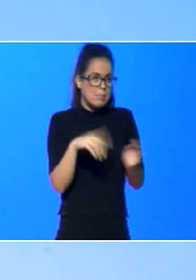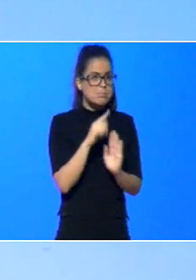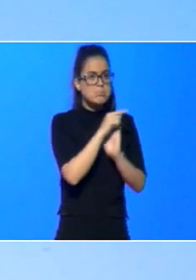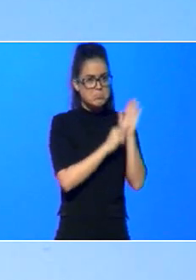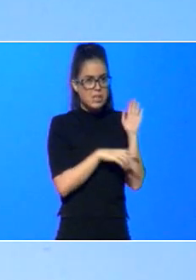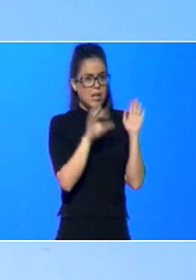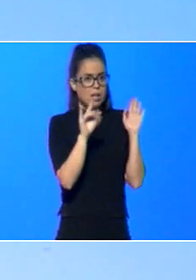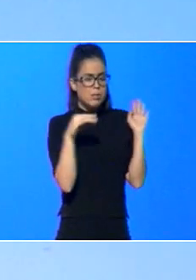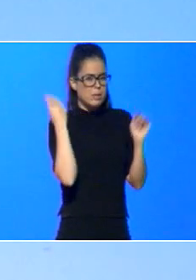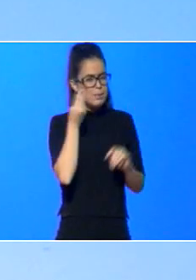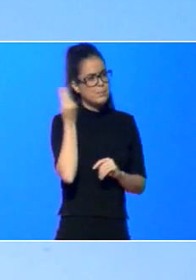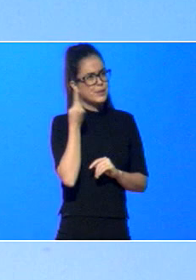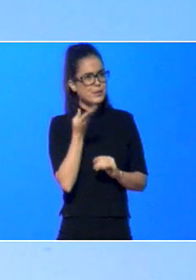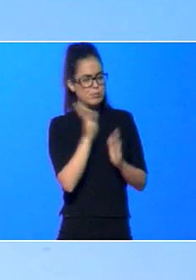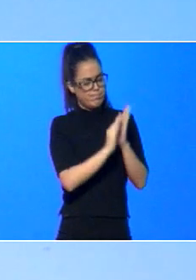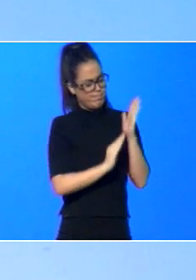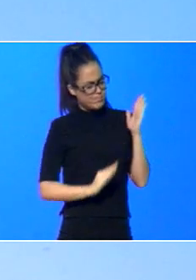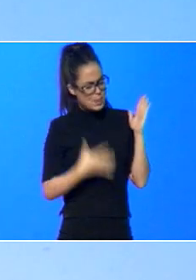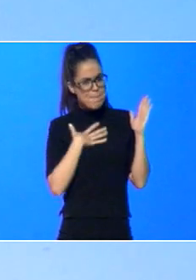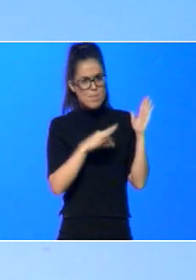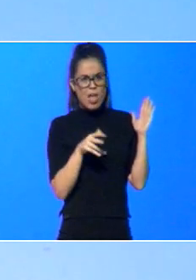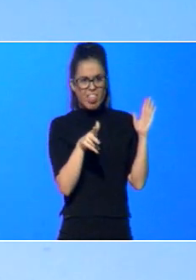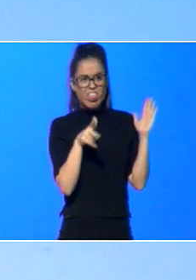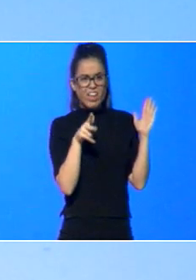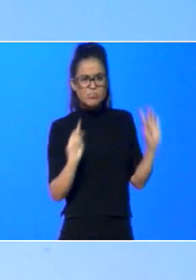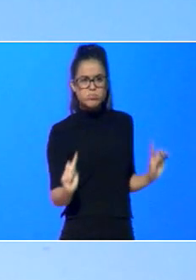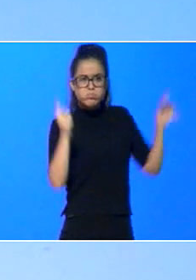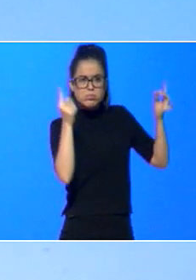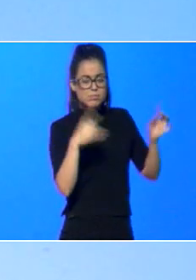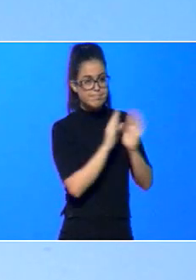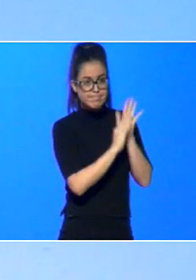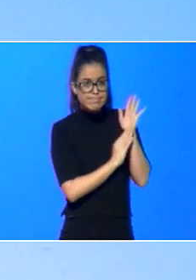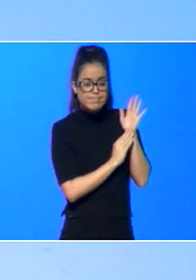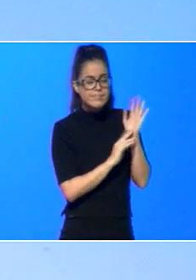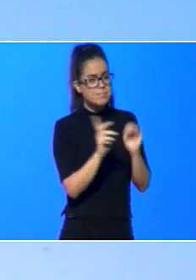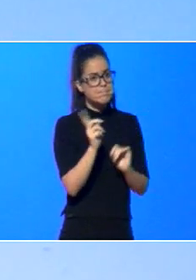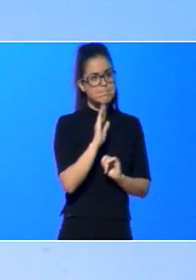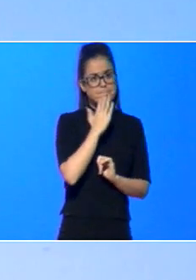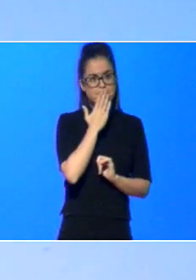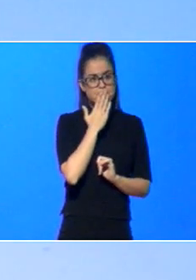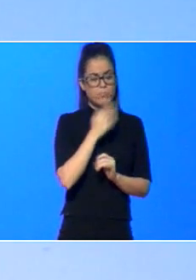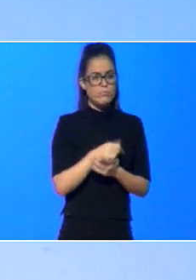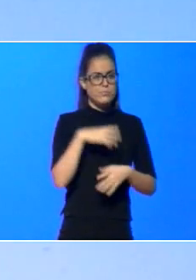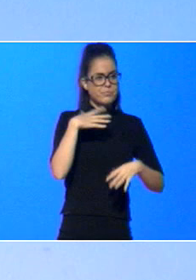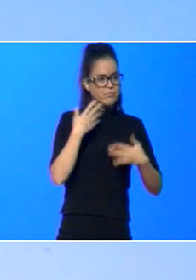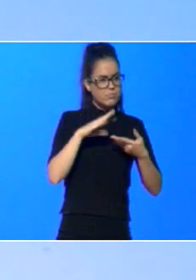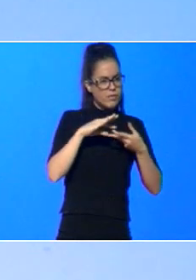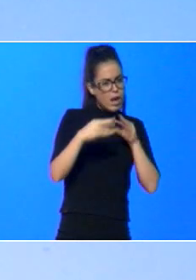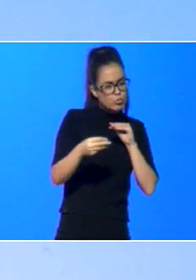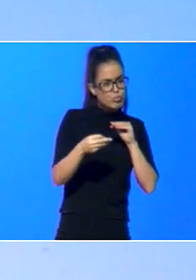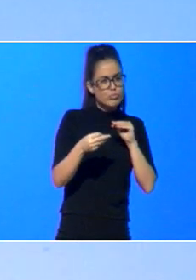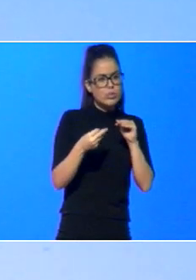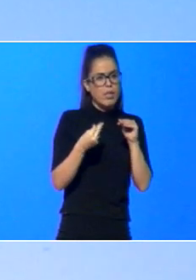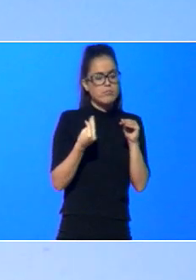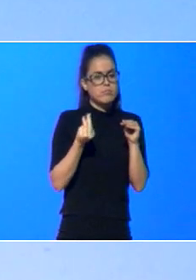que hay argumentos para para construirlo como derecho no los ajustes razonables vinculados a